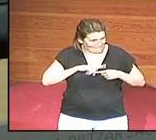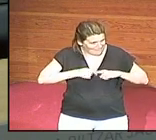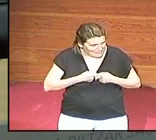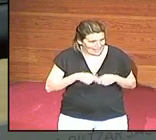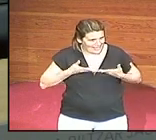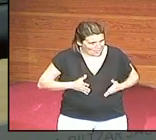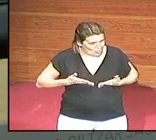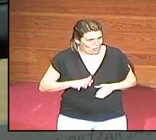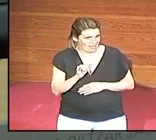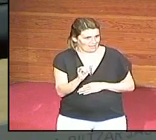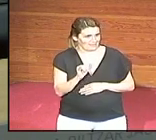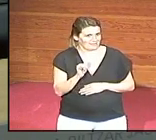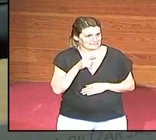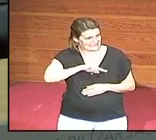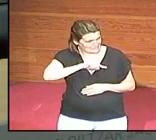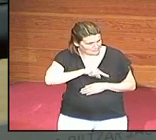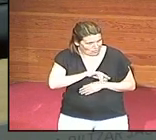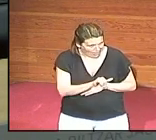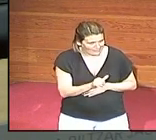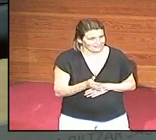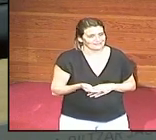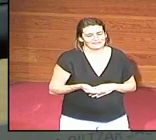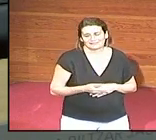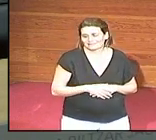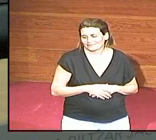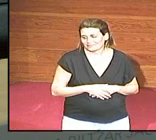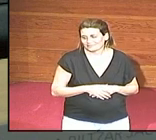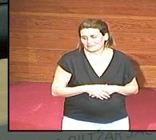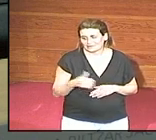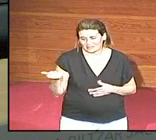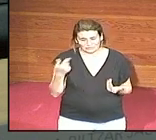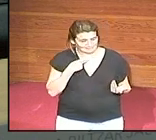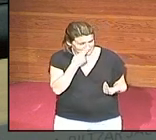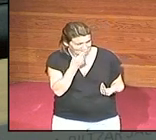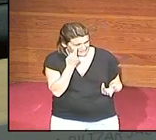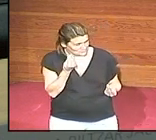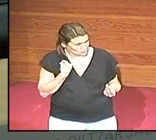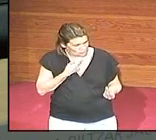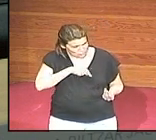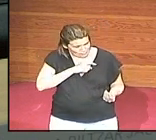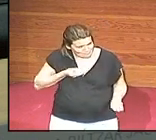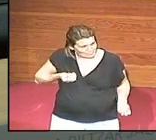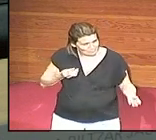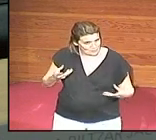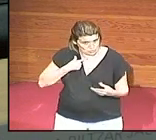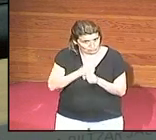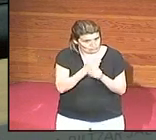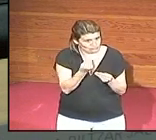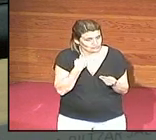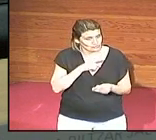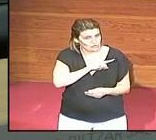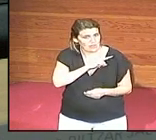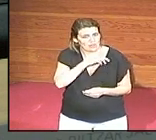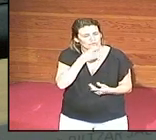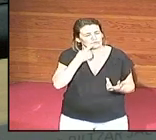hijos, sentimientos. Esto es algo que me interesa mucho contar. Trabajo mucho con soldados y me da la sensación siempre de que